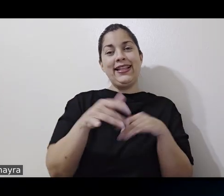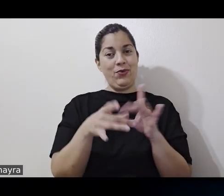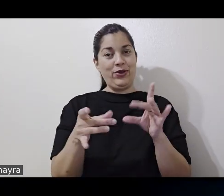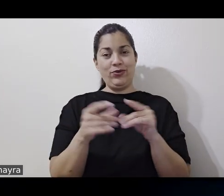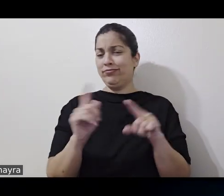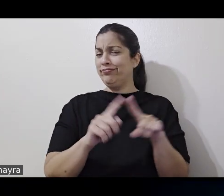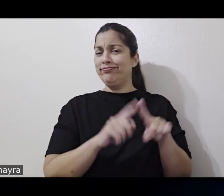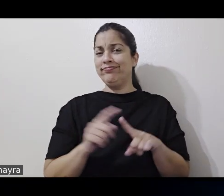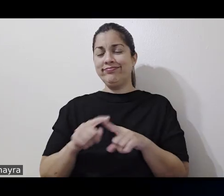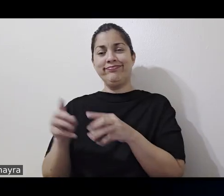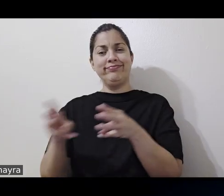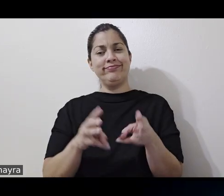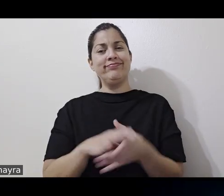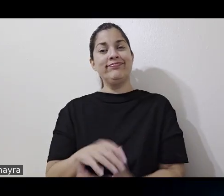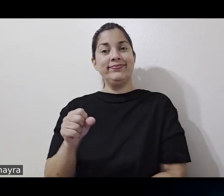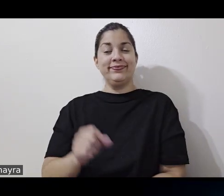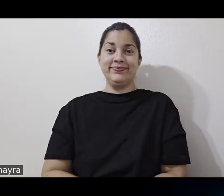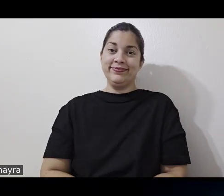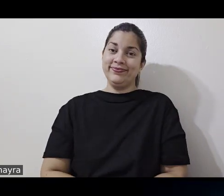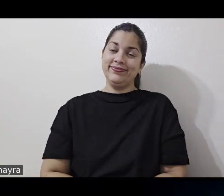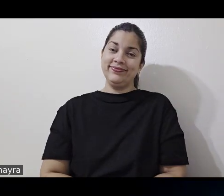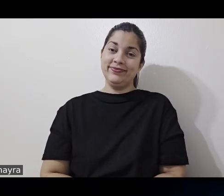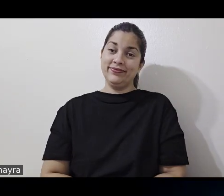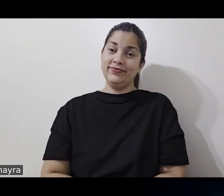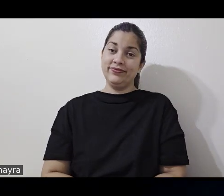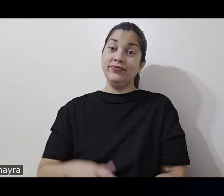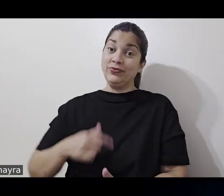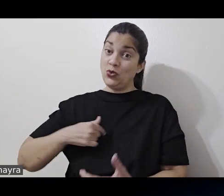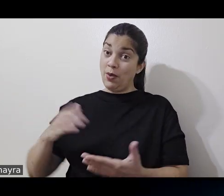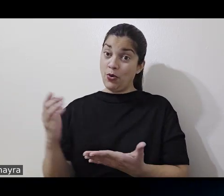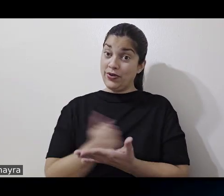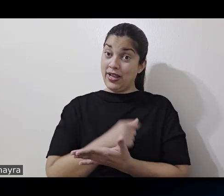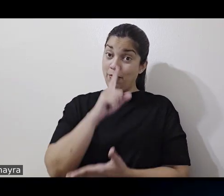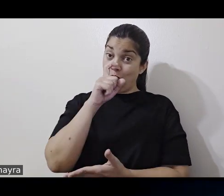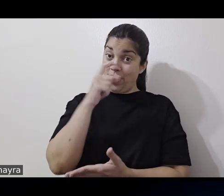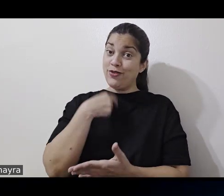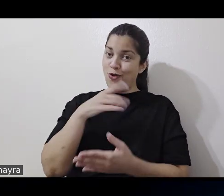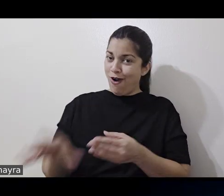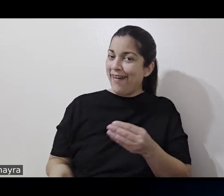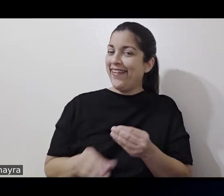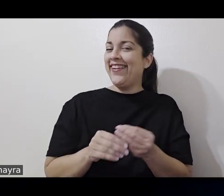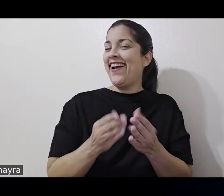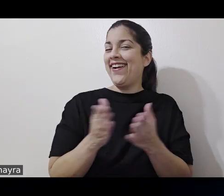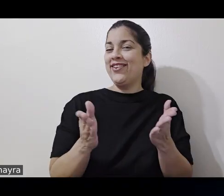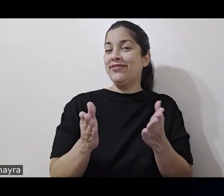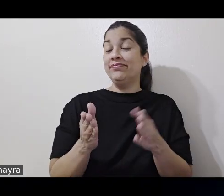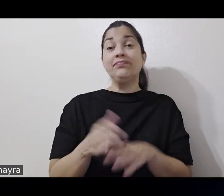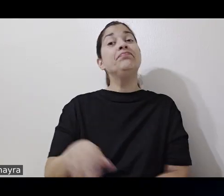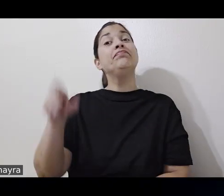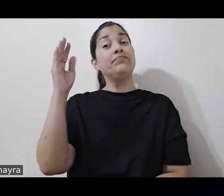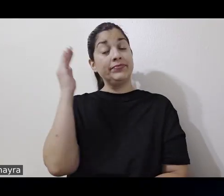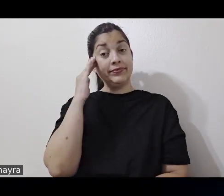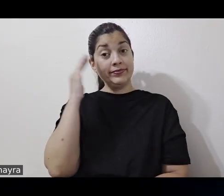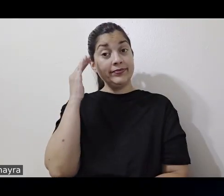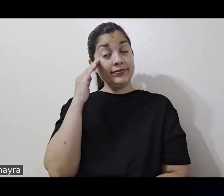otra. Ok. Sí. Así que yo me aproveché de las brujas y las puse en algo, sí. Así que ya